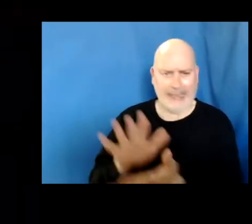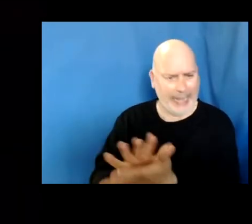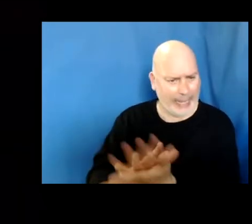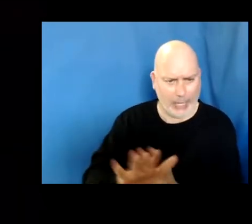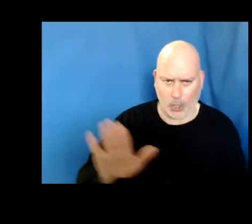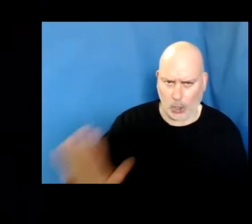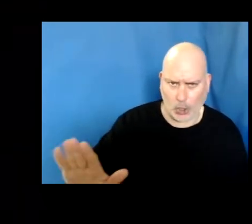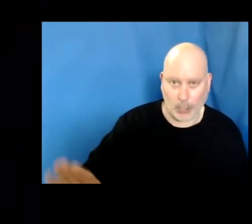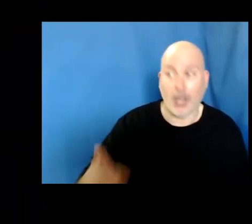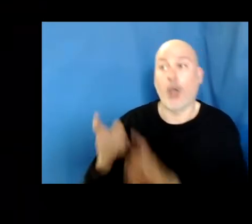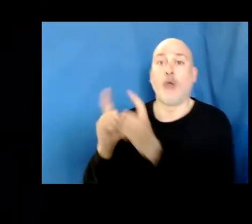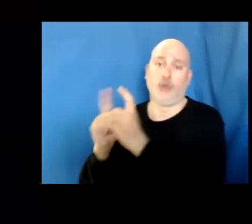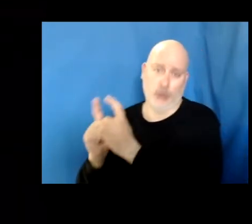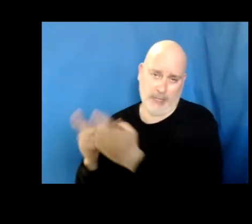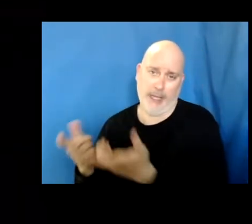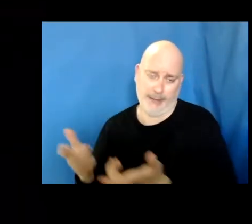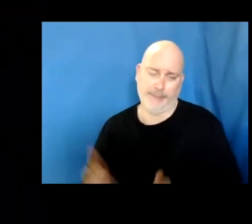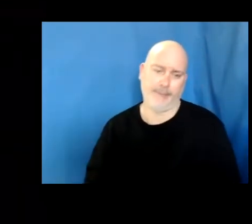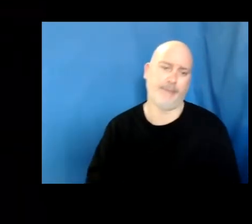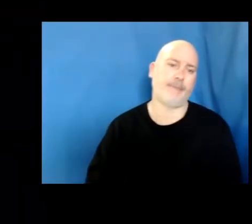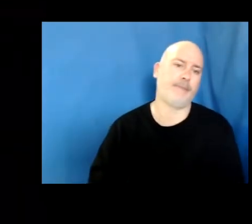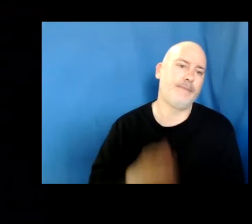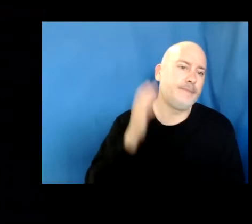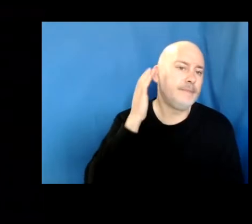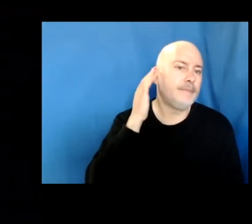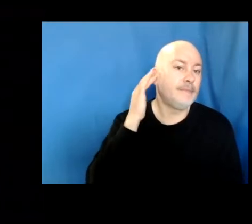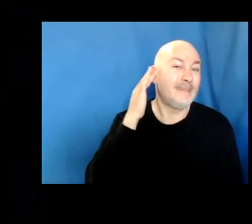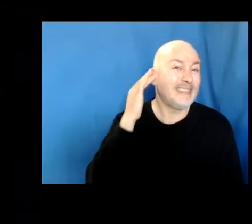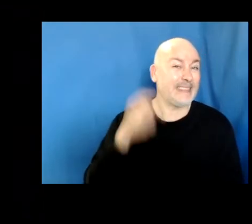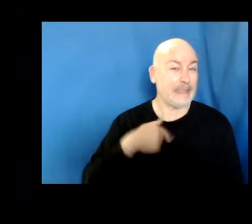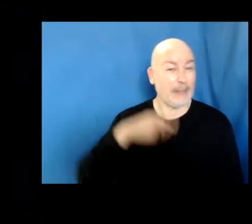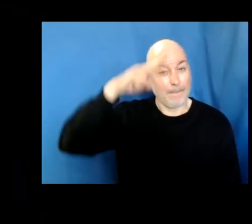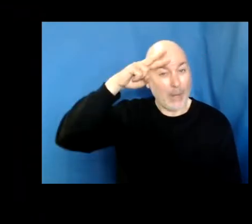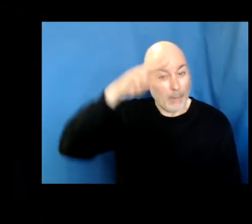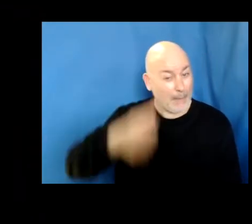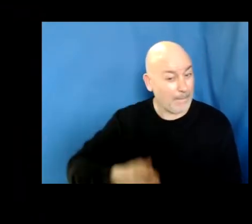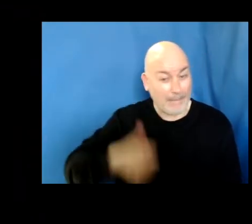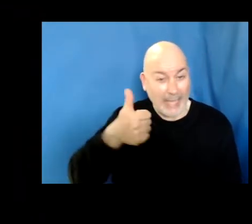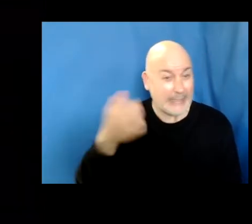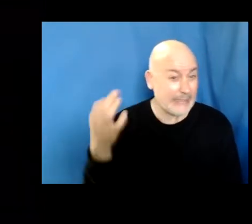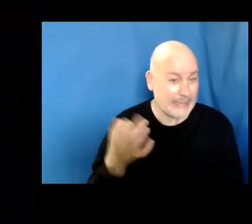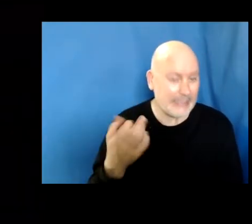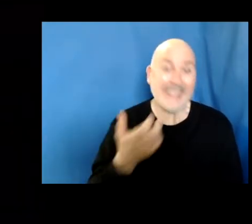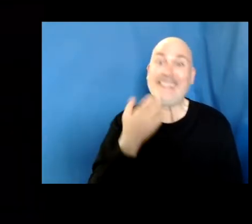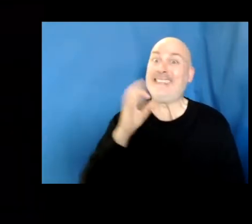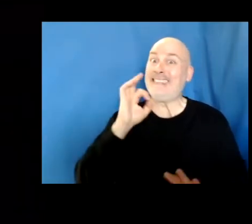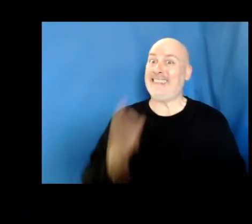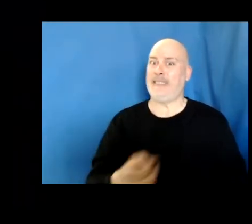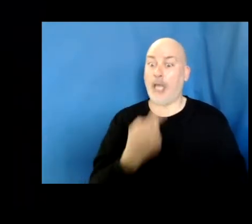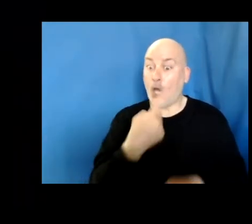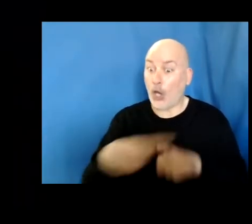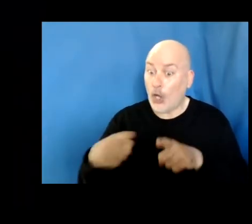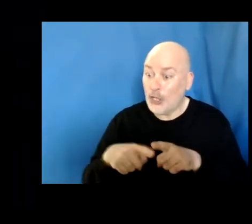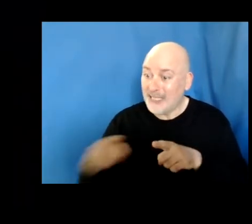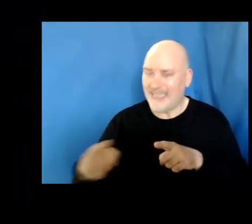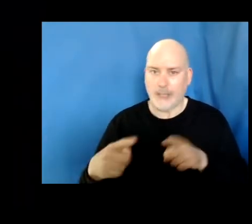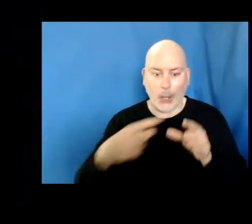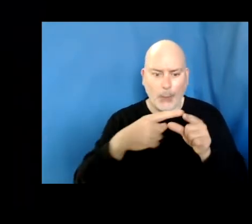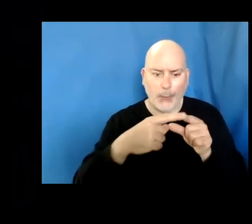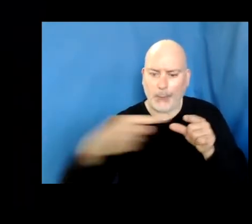y consultar. ¿Cuándo me tengo que preocupar? Si este cuerpo extraño es puntiagudo o